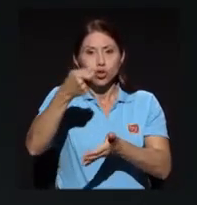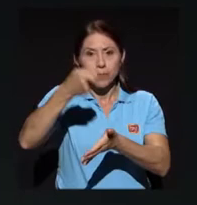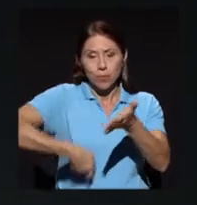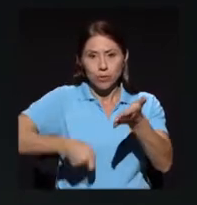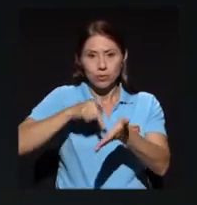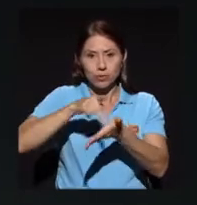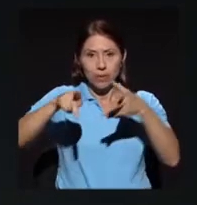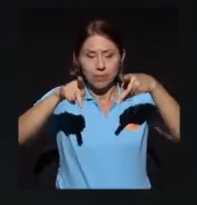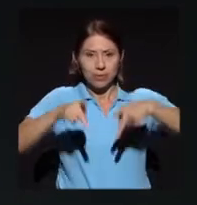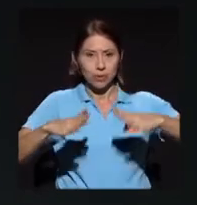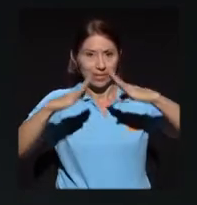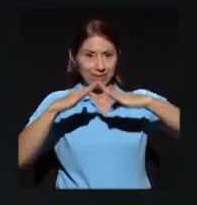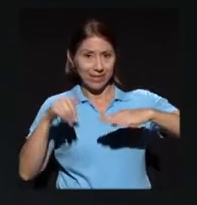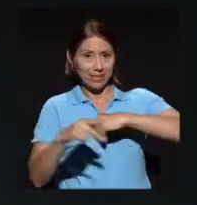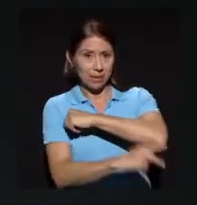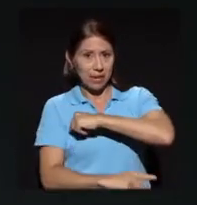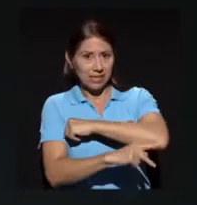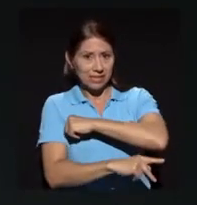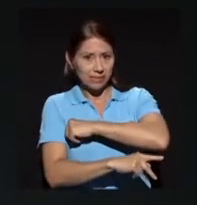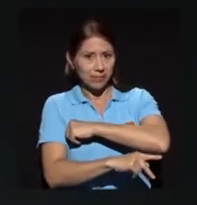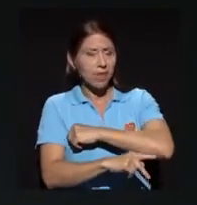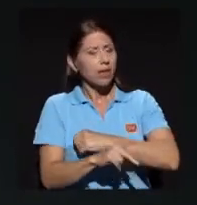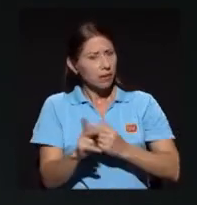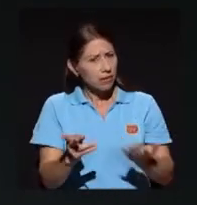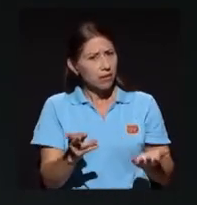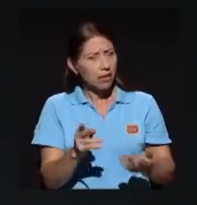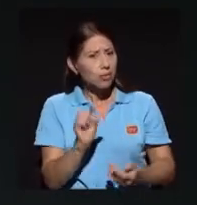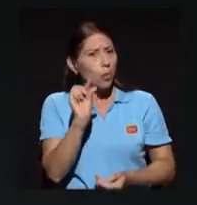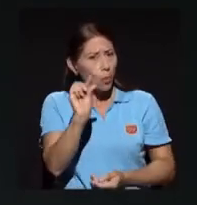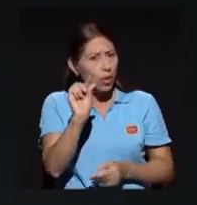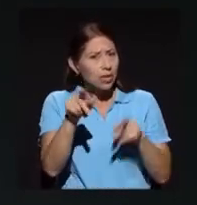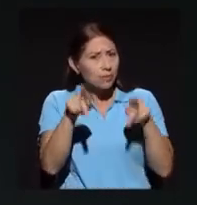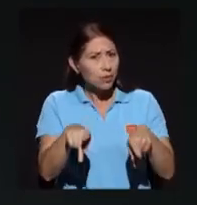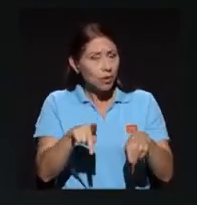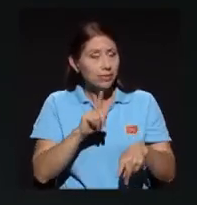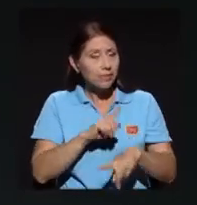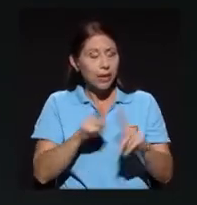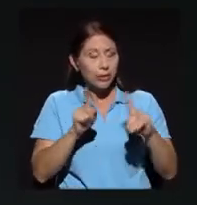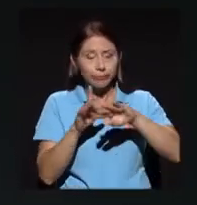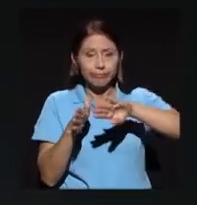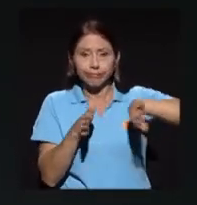de este país, que son muy poquitos, por cierto, pero eso es otra historia.